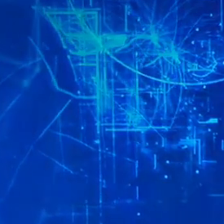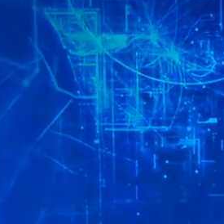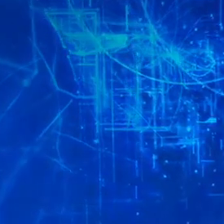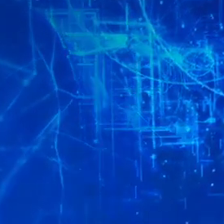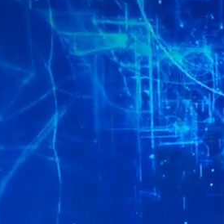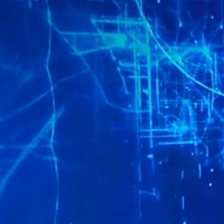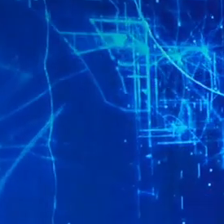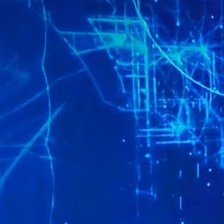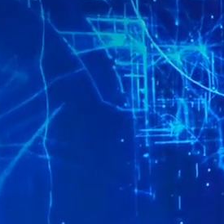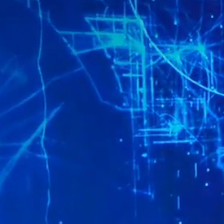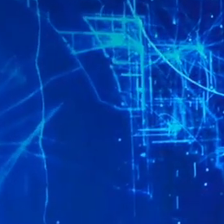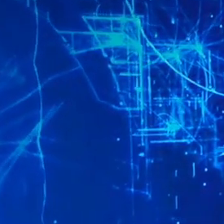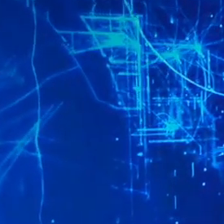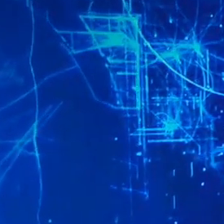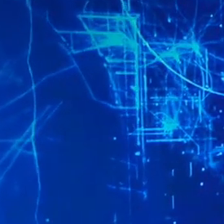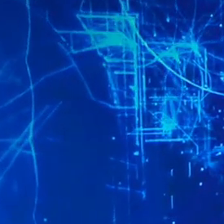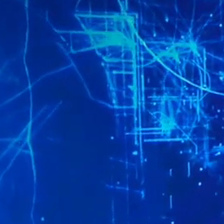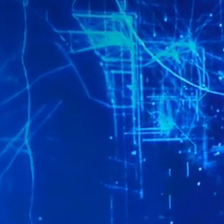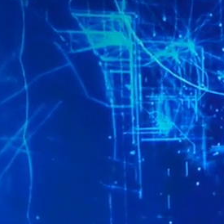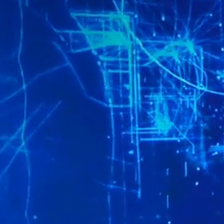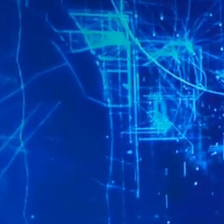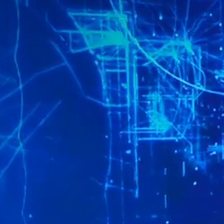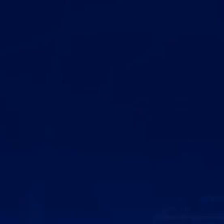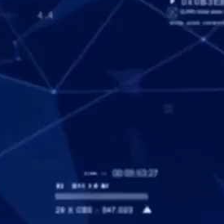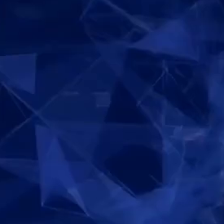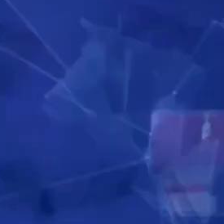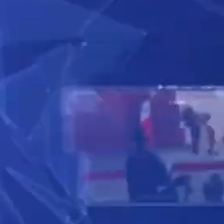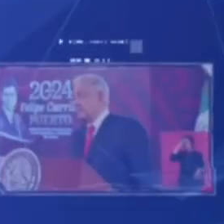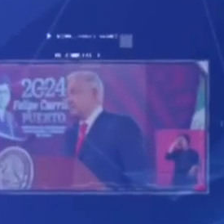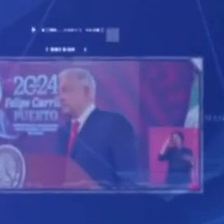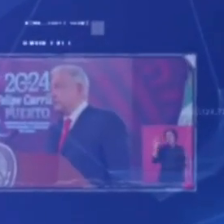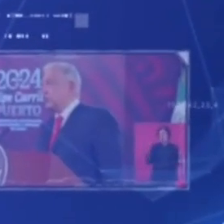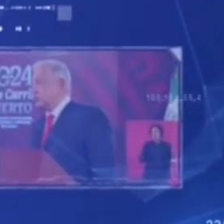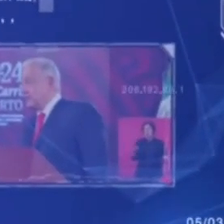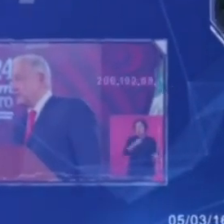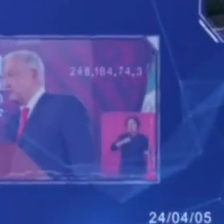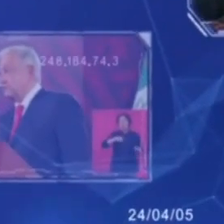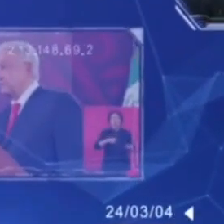la información, lo espero mañana. Gracias por habernos acompañado.